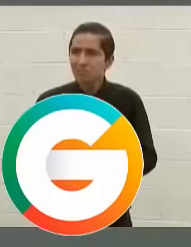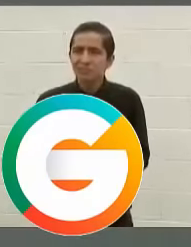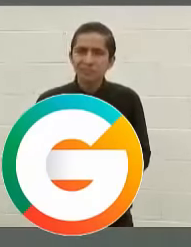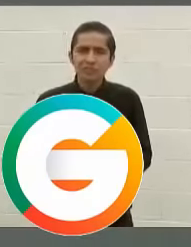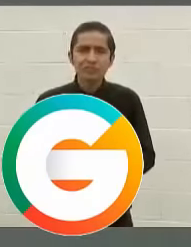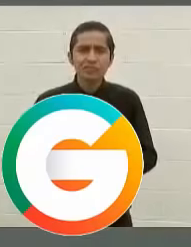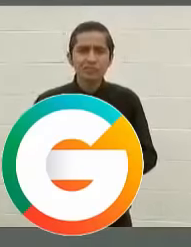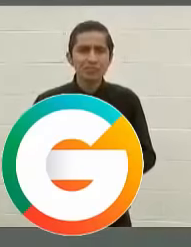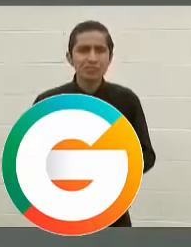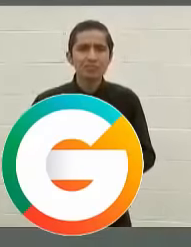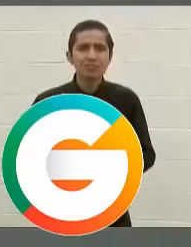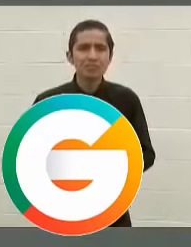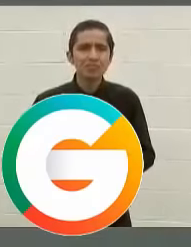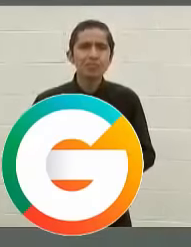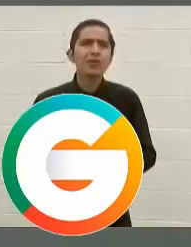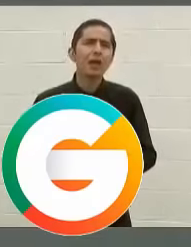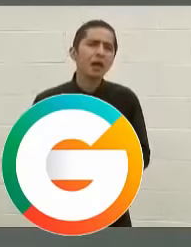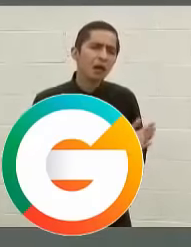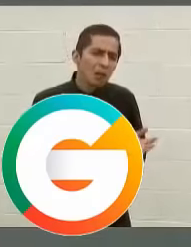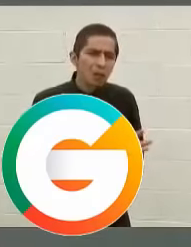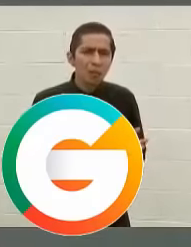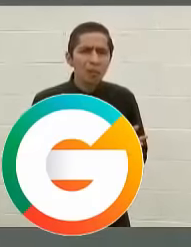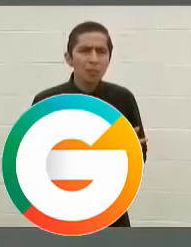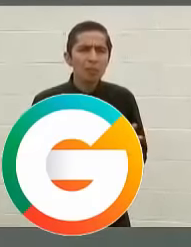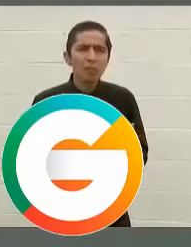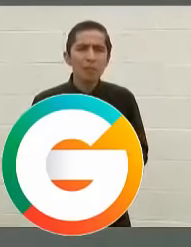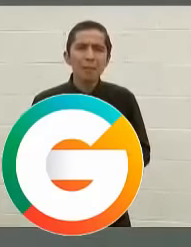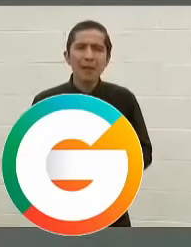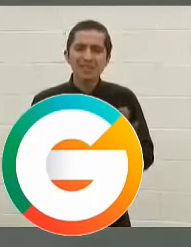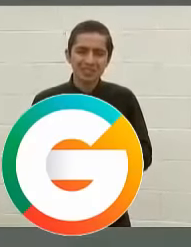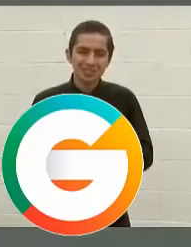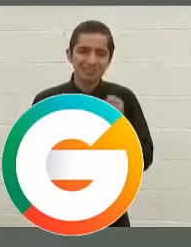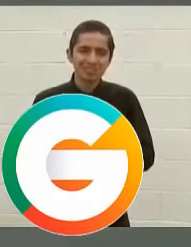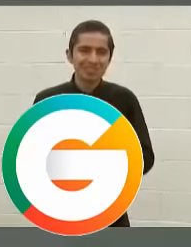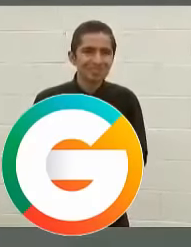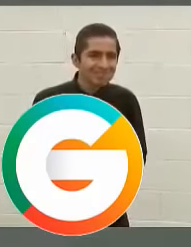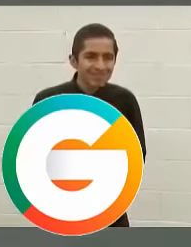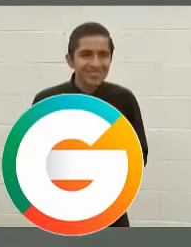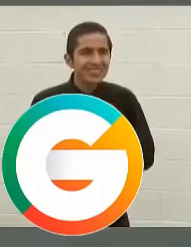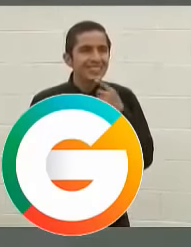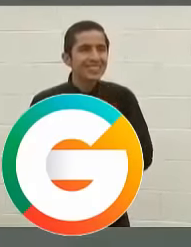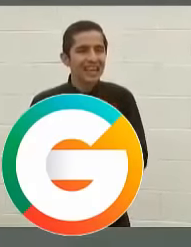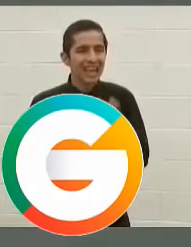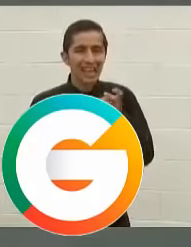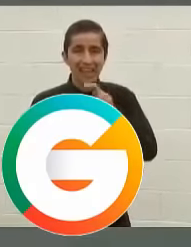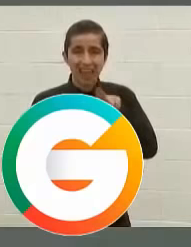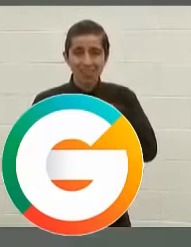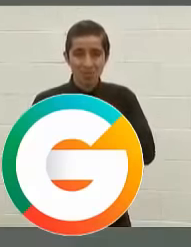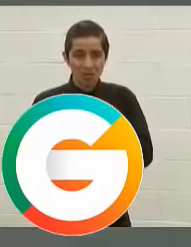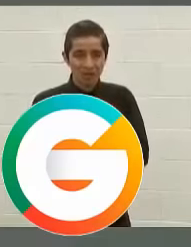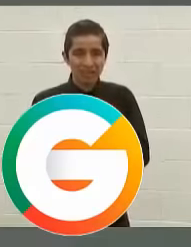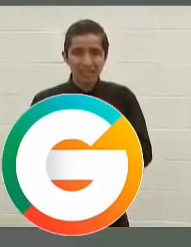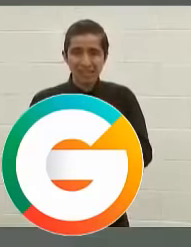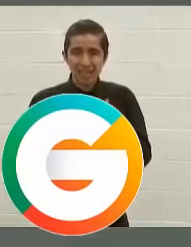es amplio el escenario. En un acontecimiento de esta naturaleza,